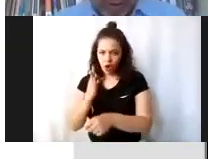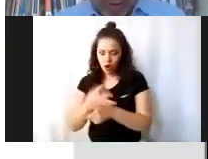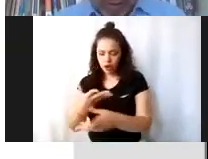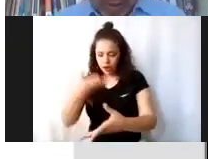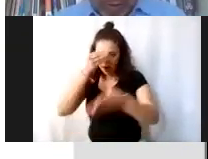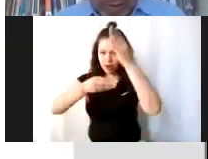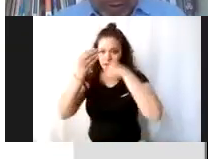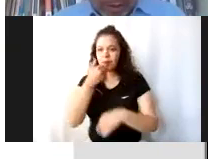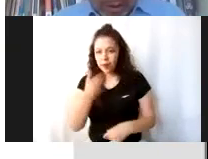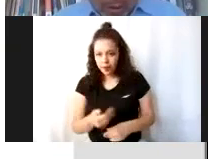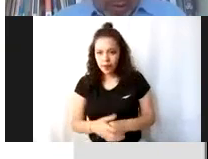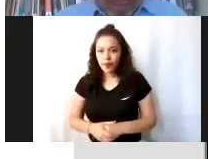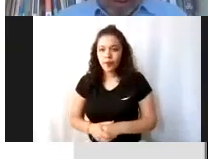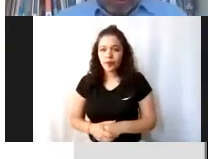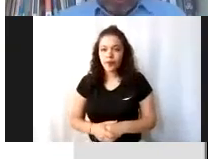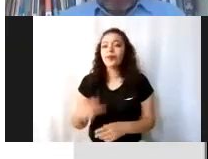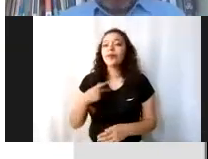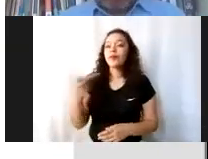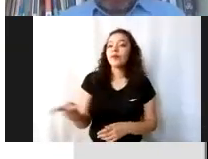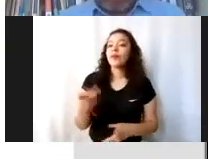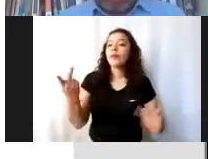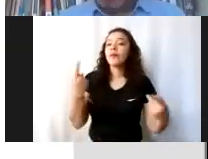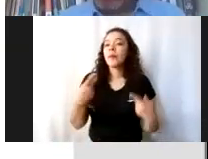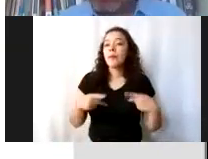adecuado. Pregunta. Una persona